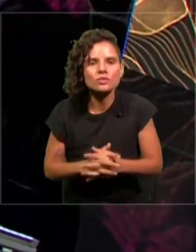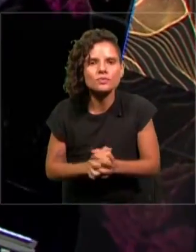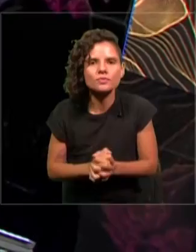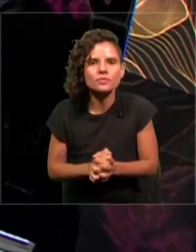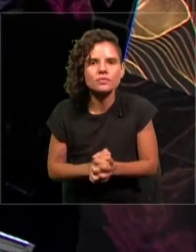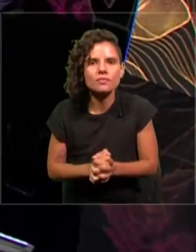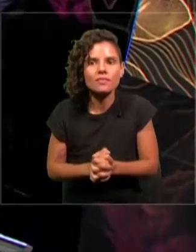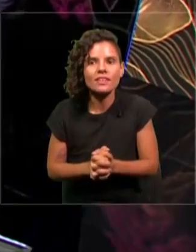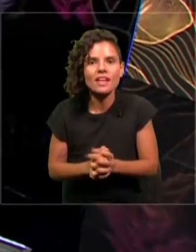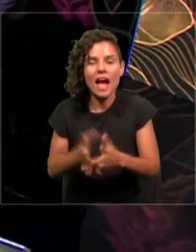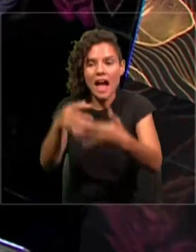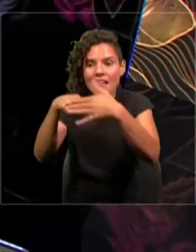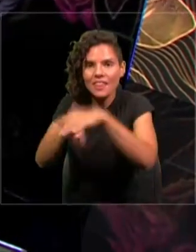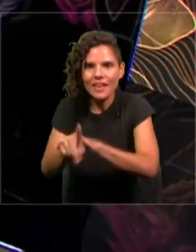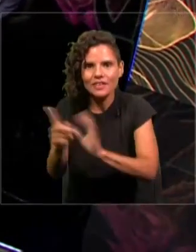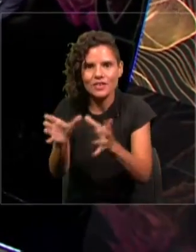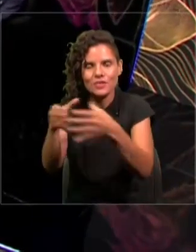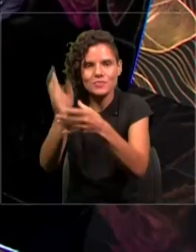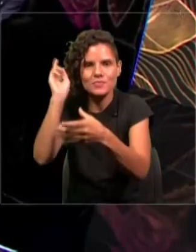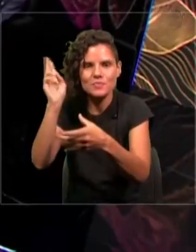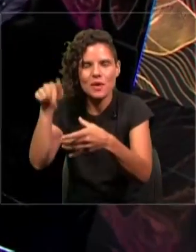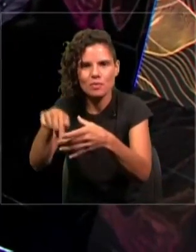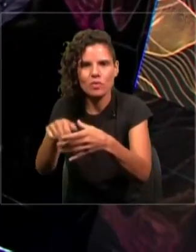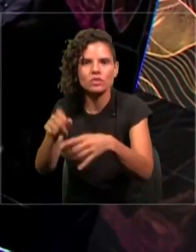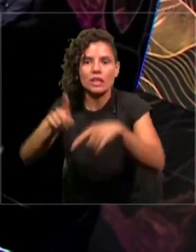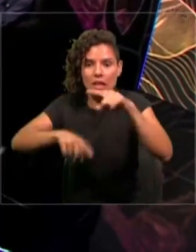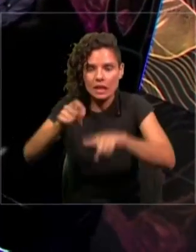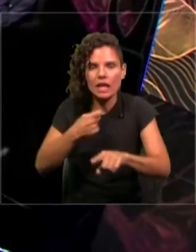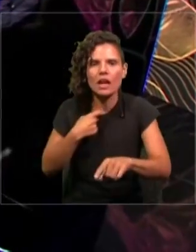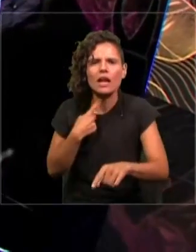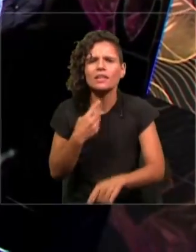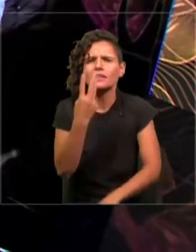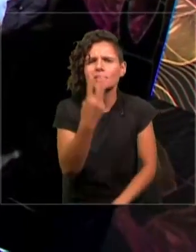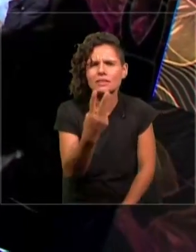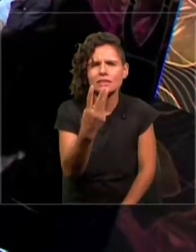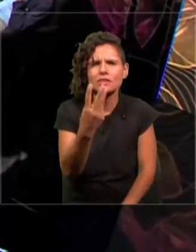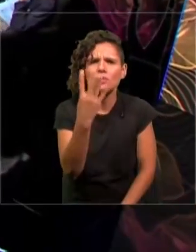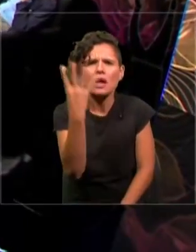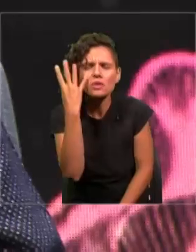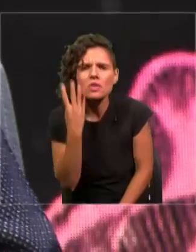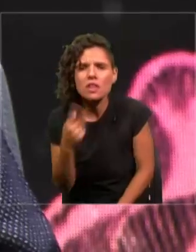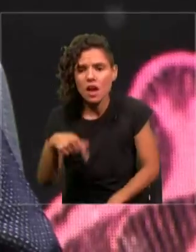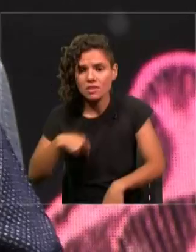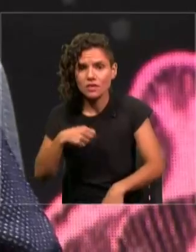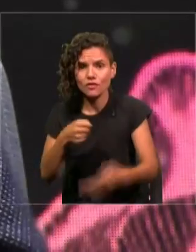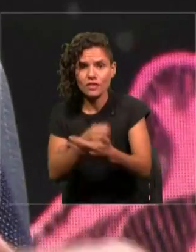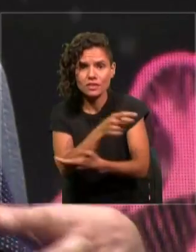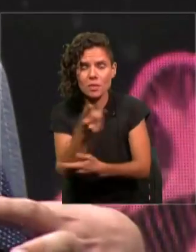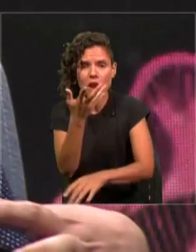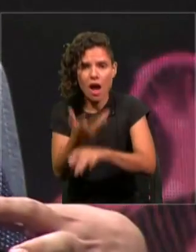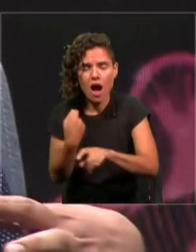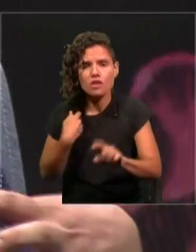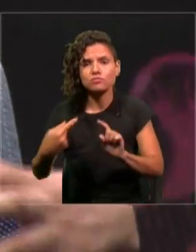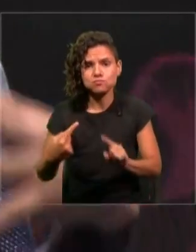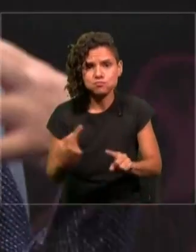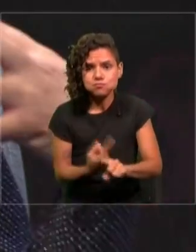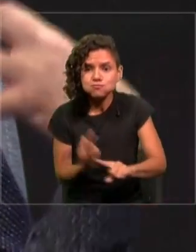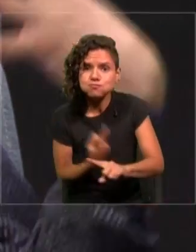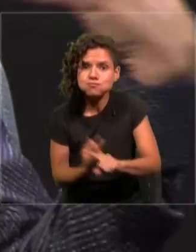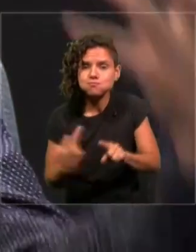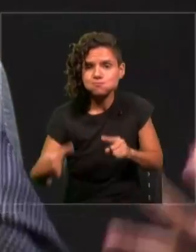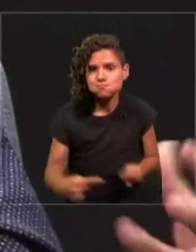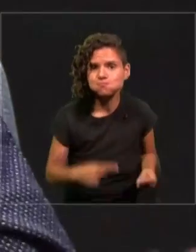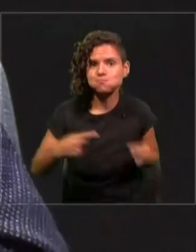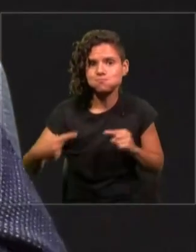del Hualmapu hasta el día de hoy, en que se conversan 3, 4 días, como el que va a suceder este fin de semana, creo que finalmente da muestra de cómo hay